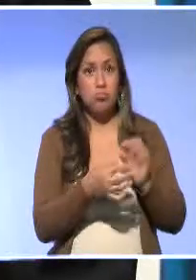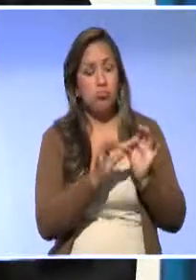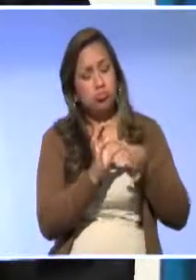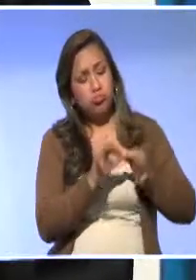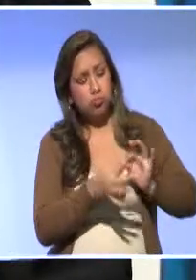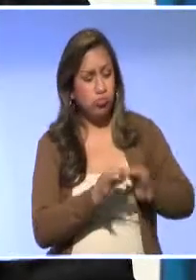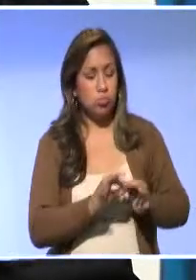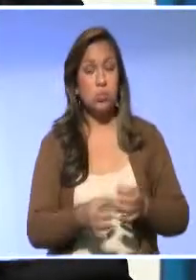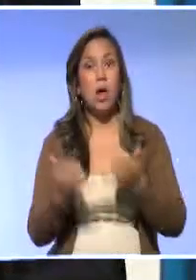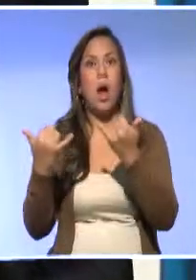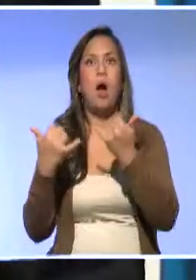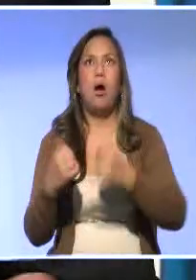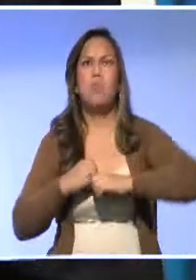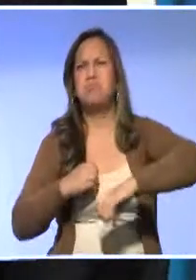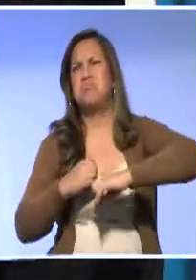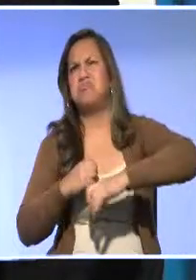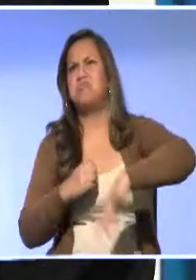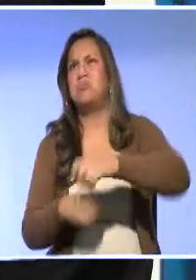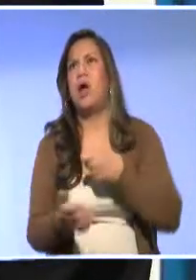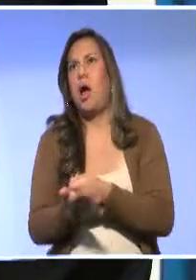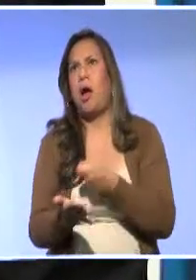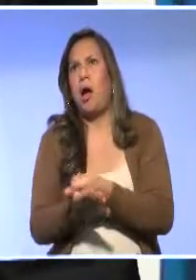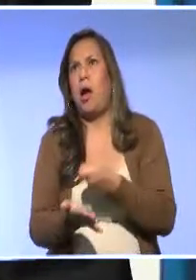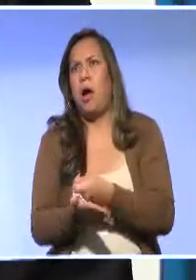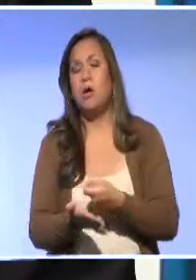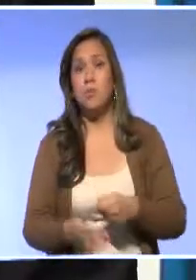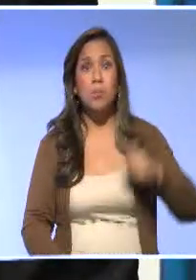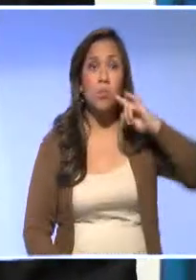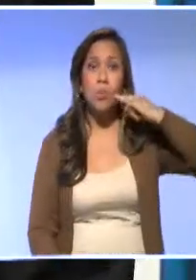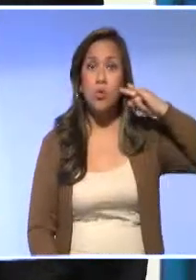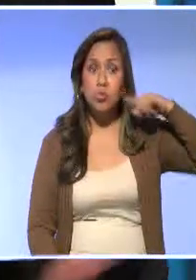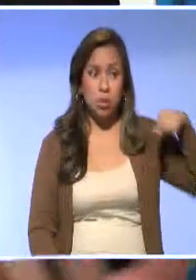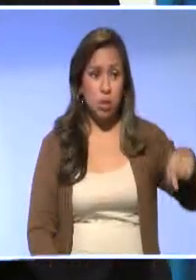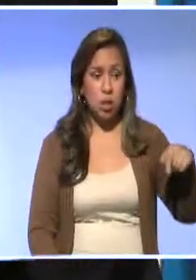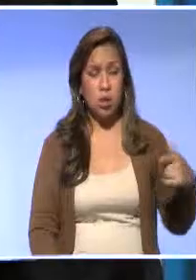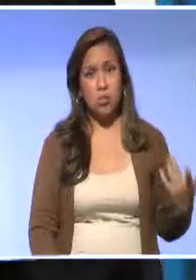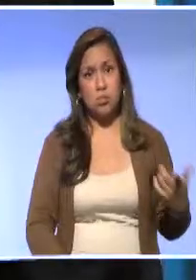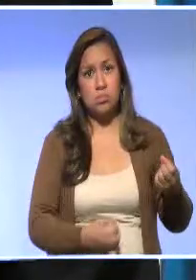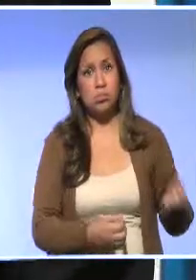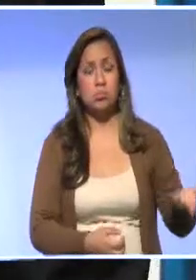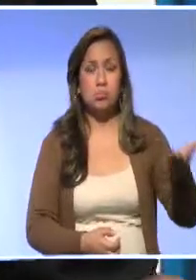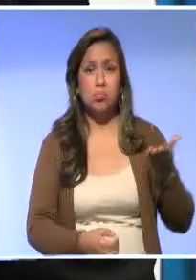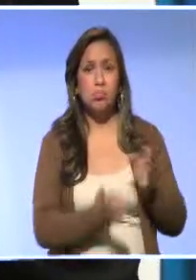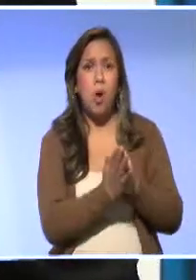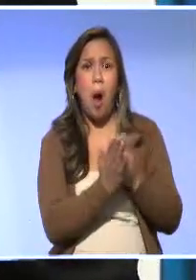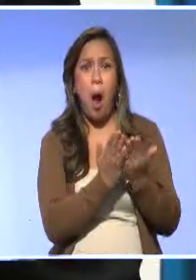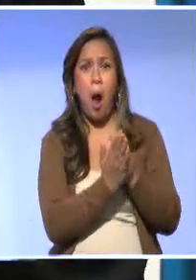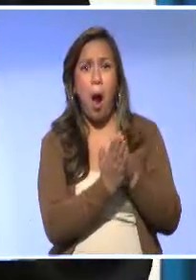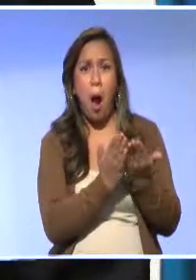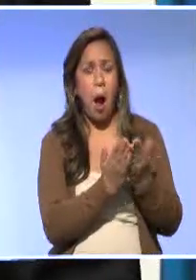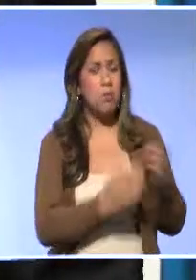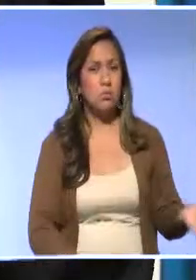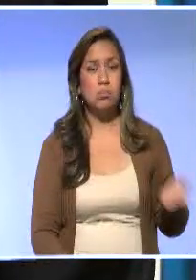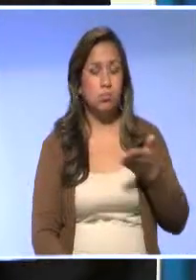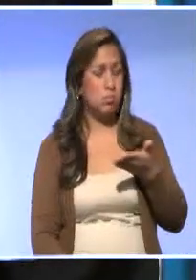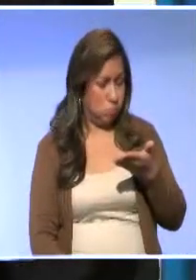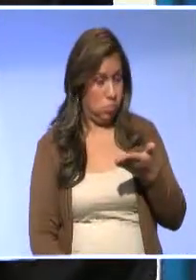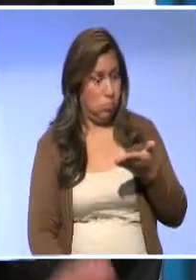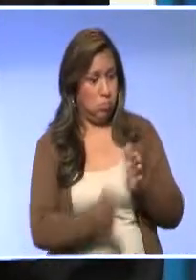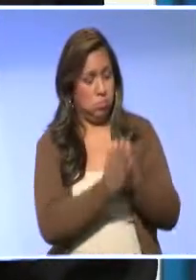mercantilista pueden preocuparse porque les van a dar a sus papás sus papás van a ser felices con una tarjeta hecha por ustedes mismos con